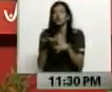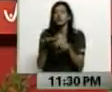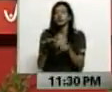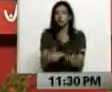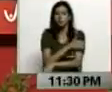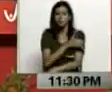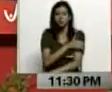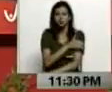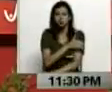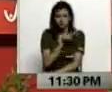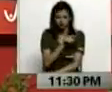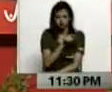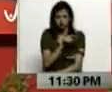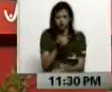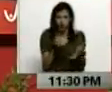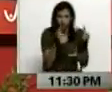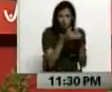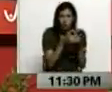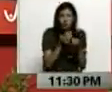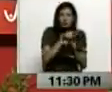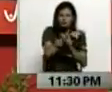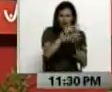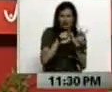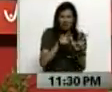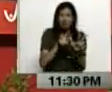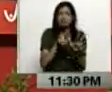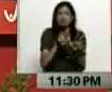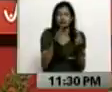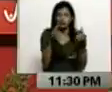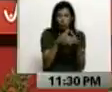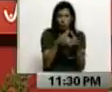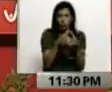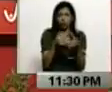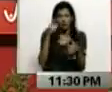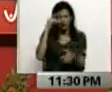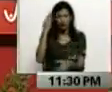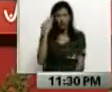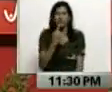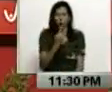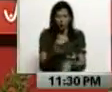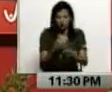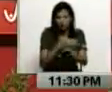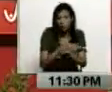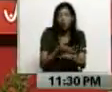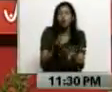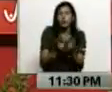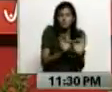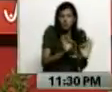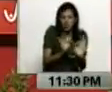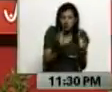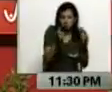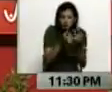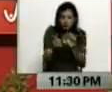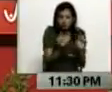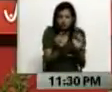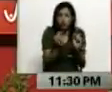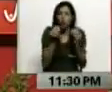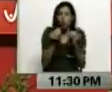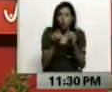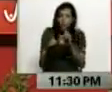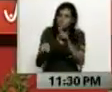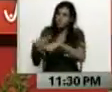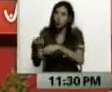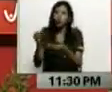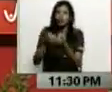los laboratorios desde los laboratorios de la ultraderecha de aquellos tres laboratorios que mencionó nido de Paloma están planeando otra vez una nueva remetida contra la